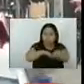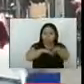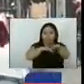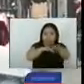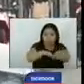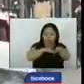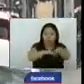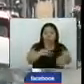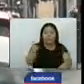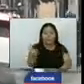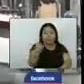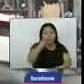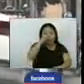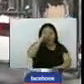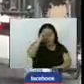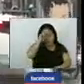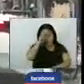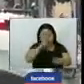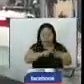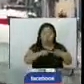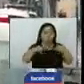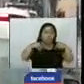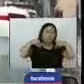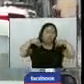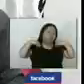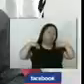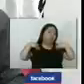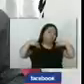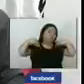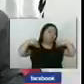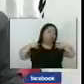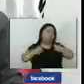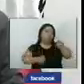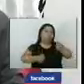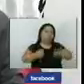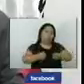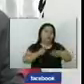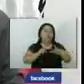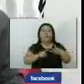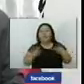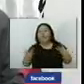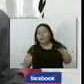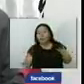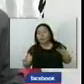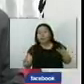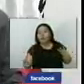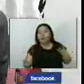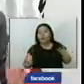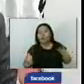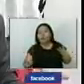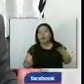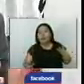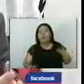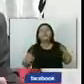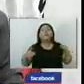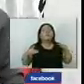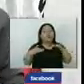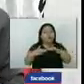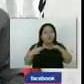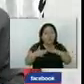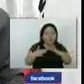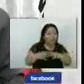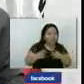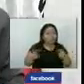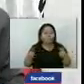expuesto el trabajador, el estrés que esto genera y, por otro lado, la situación de la